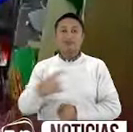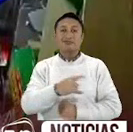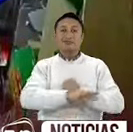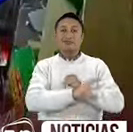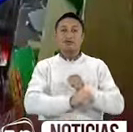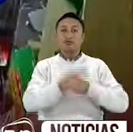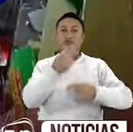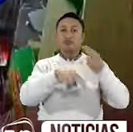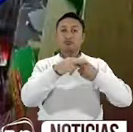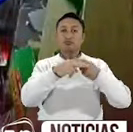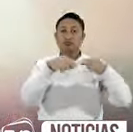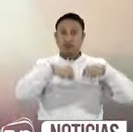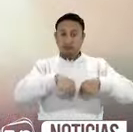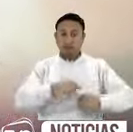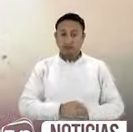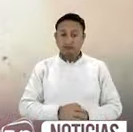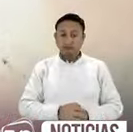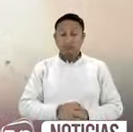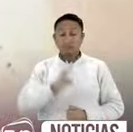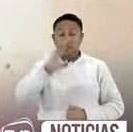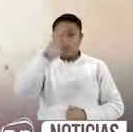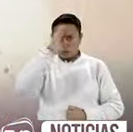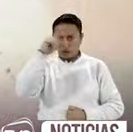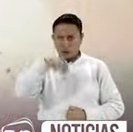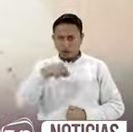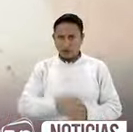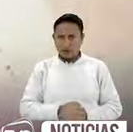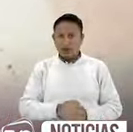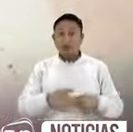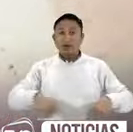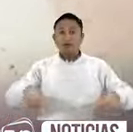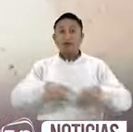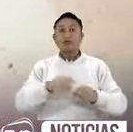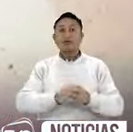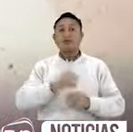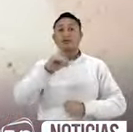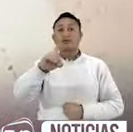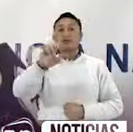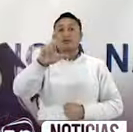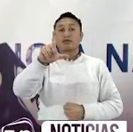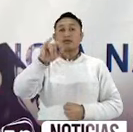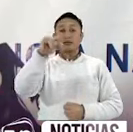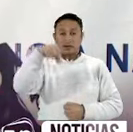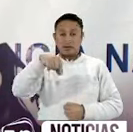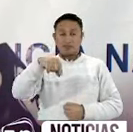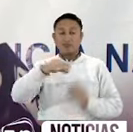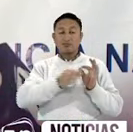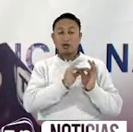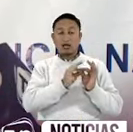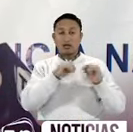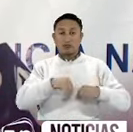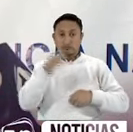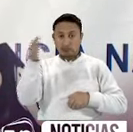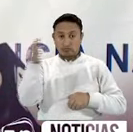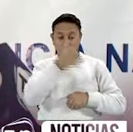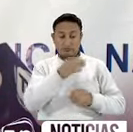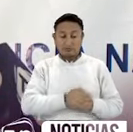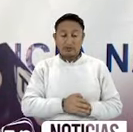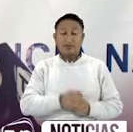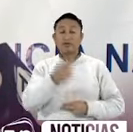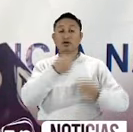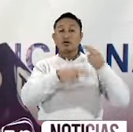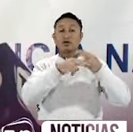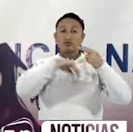a unidades económicas, según la policía, operaban en el sector de La Delicia y Calderón. El momento que realizaban el robo a